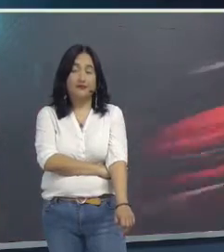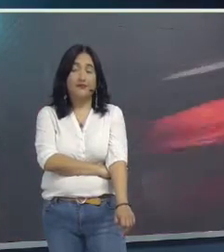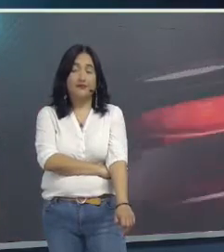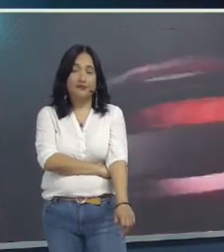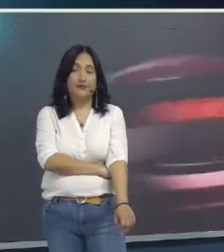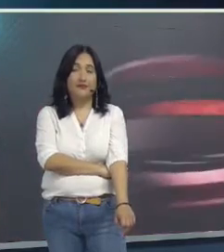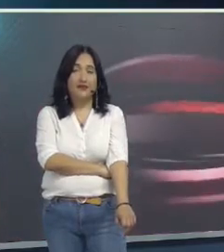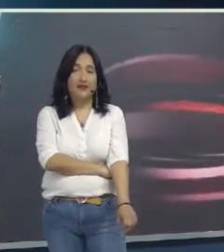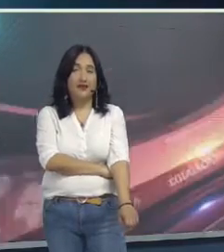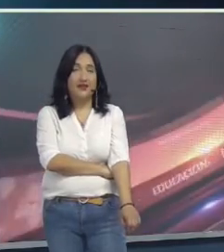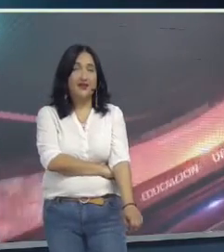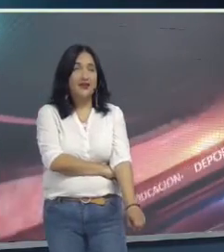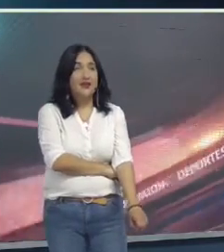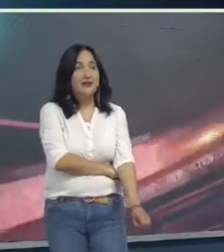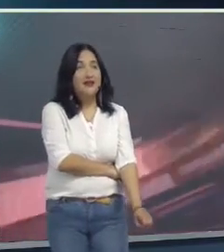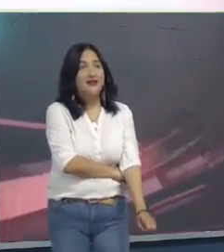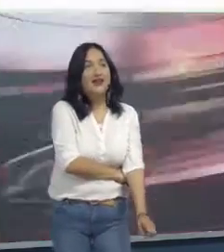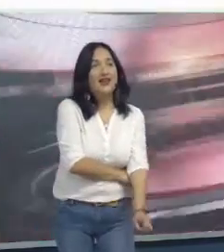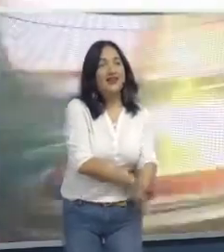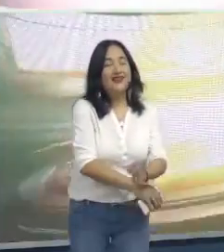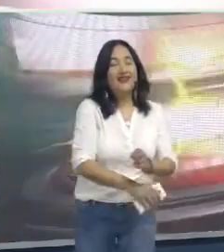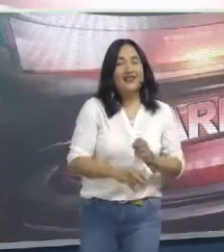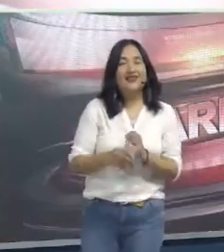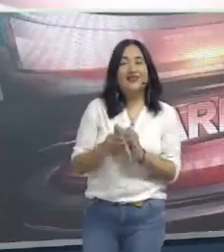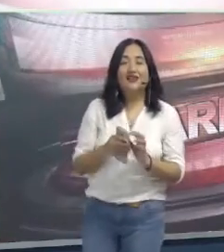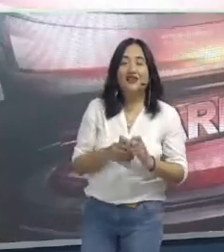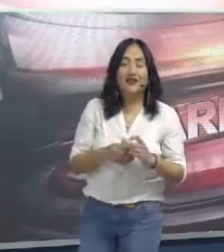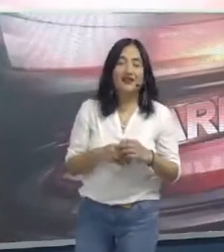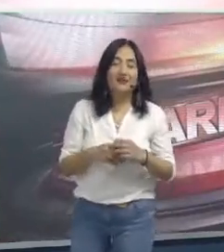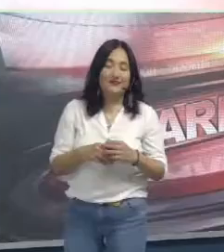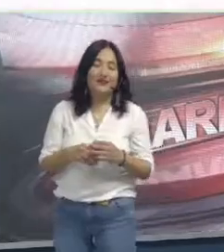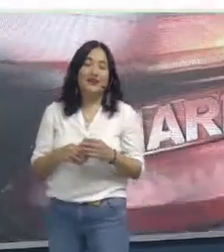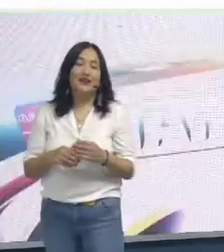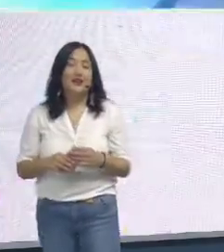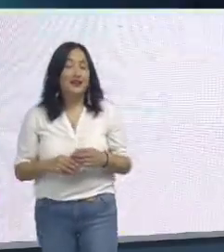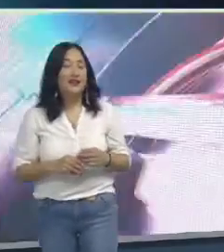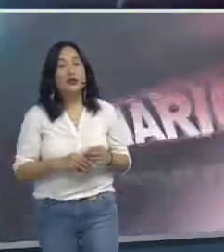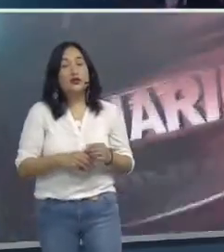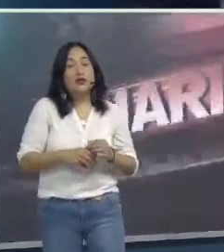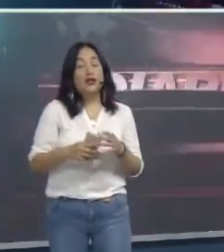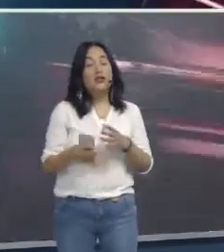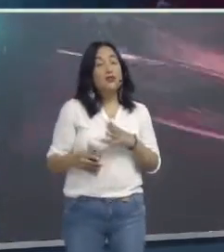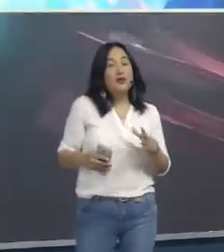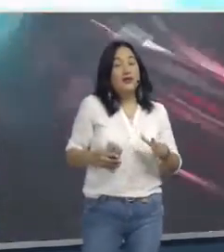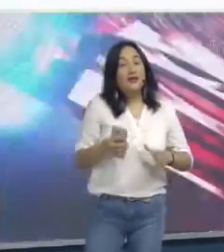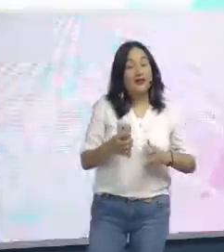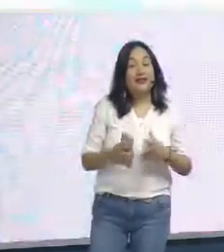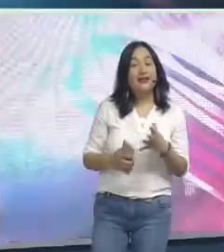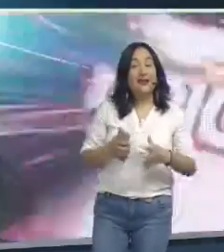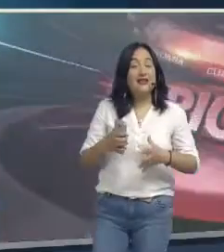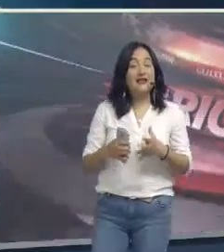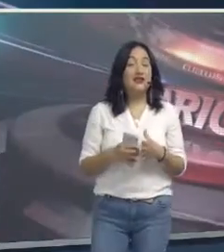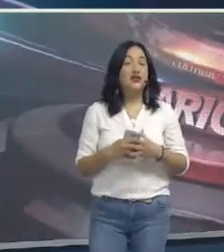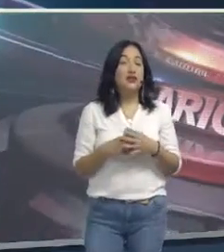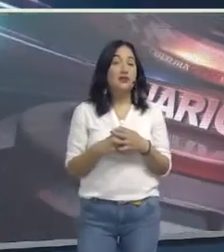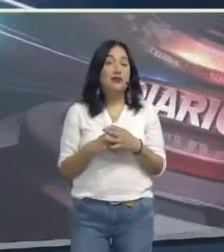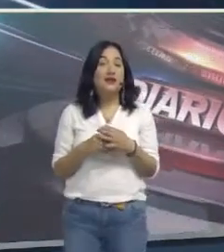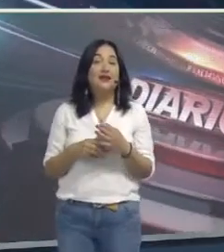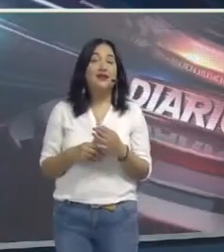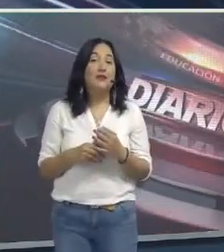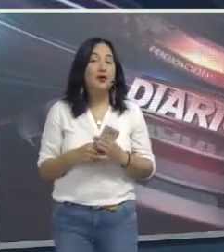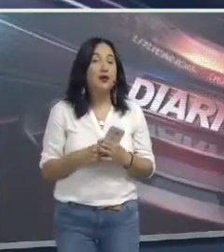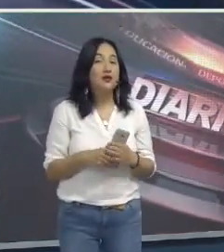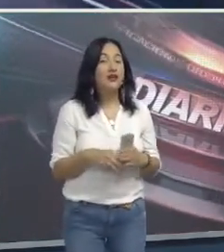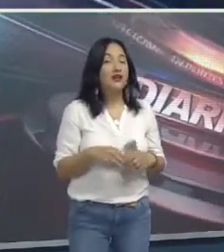otro, ¿no? Claro. Ministra, ya antes de cerrarle, quería consultarle cómo va el tema de la licitación también